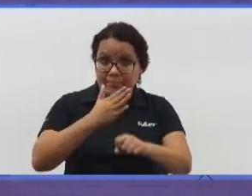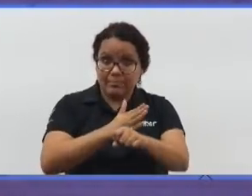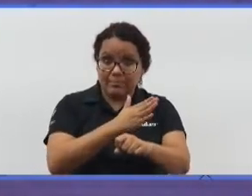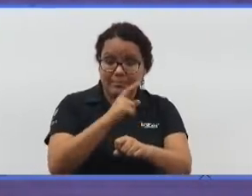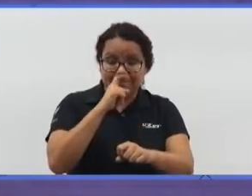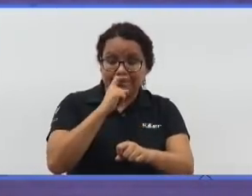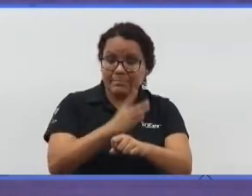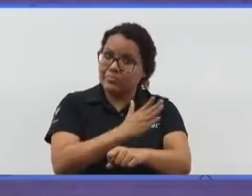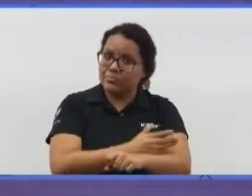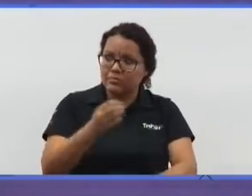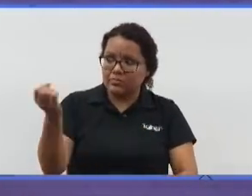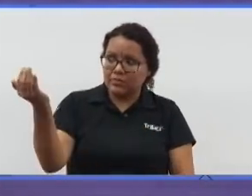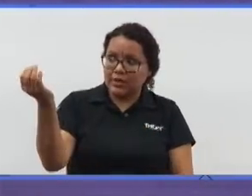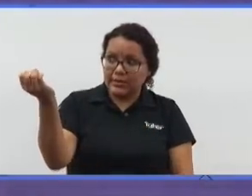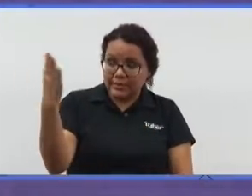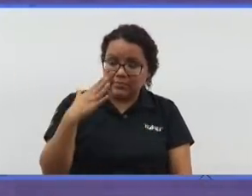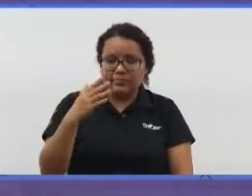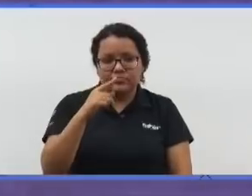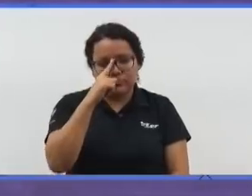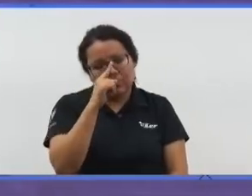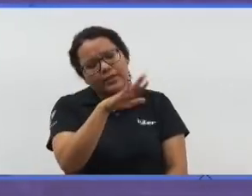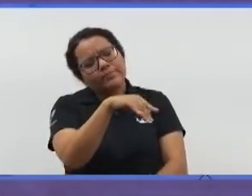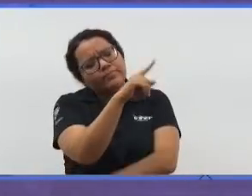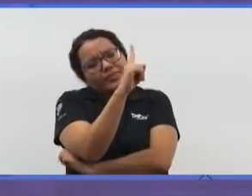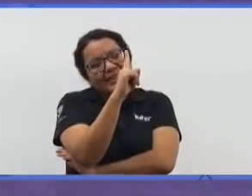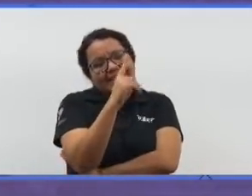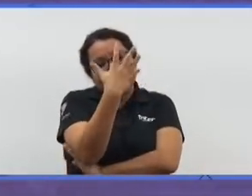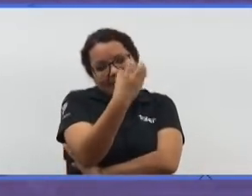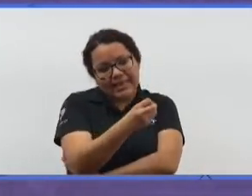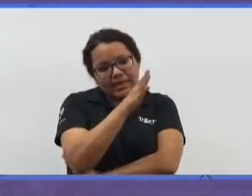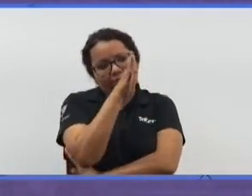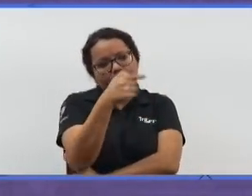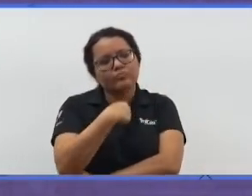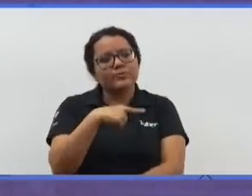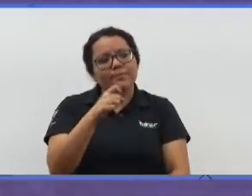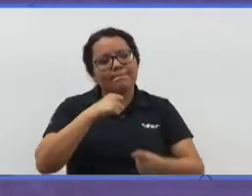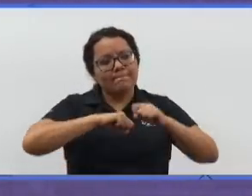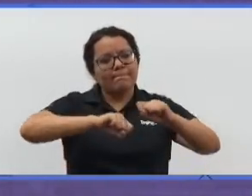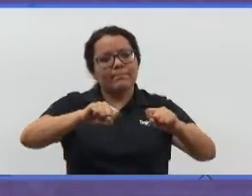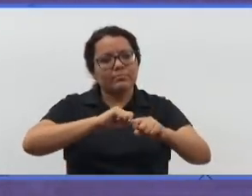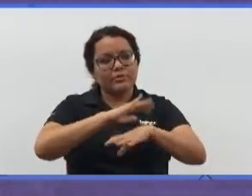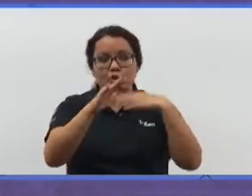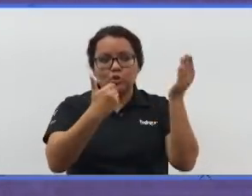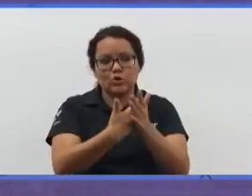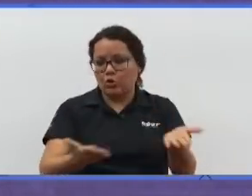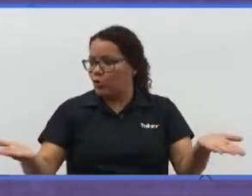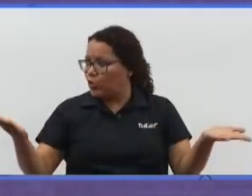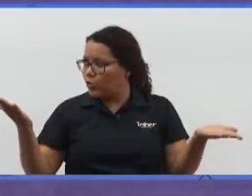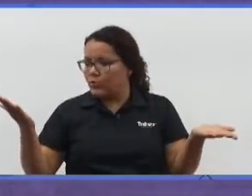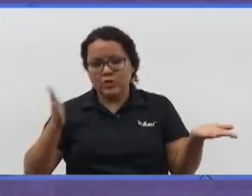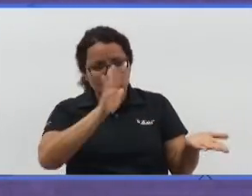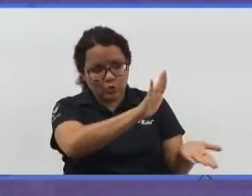y me dijo el día que yo me muera todo lo que tengo es tuyo medio